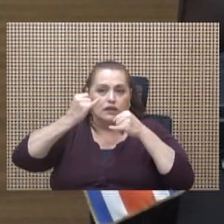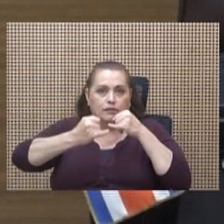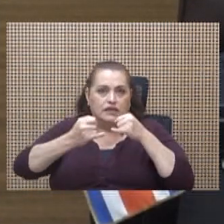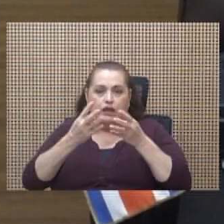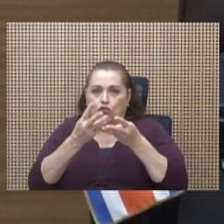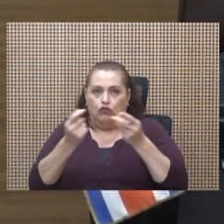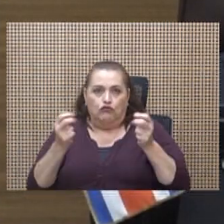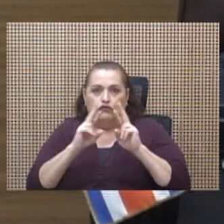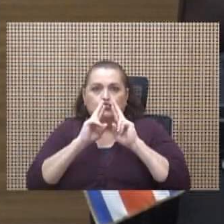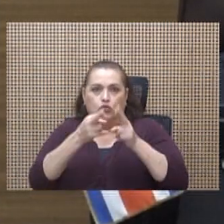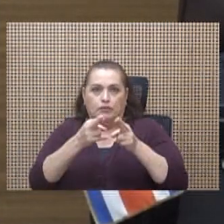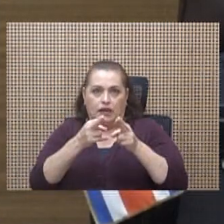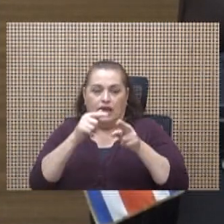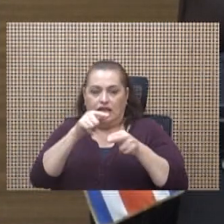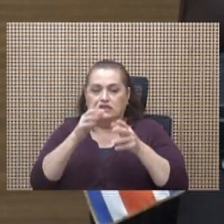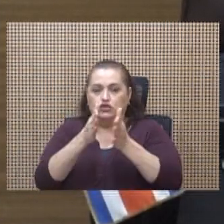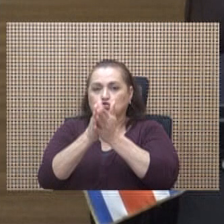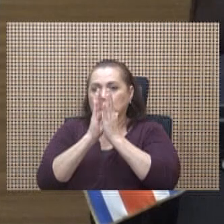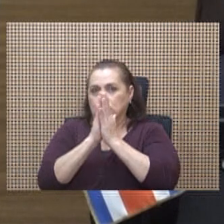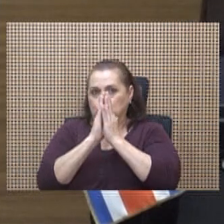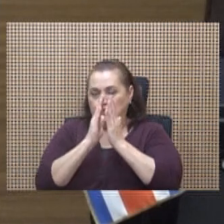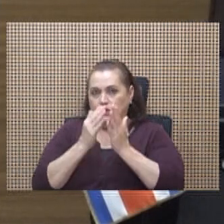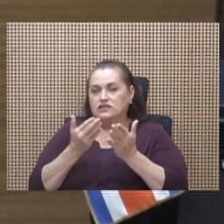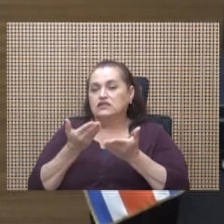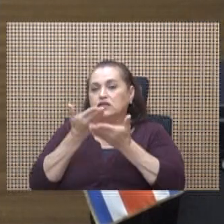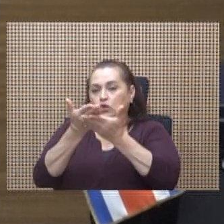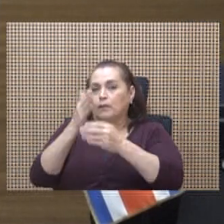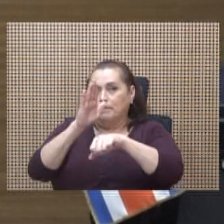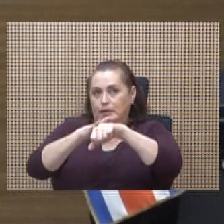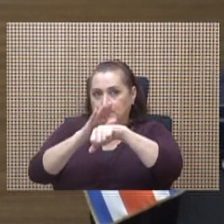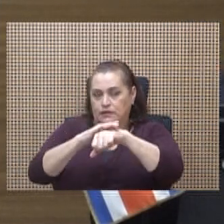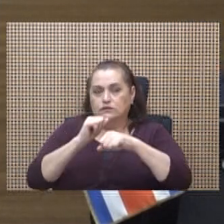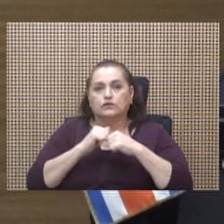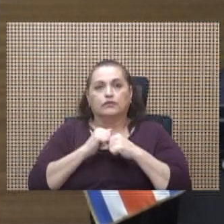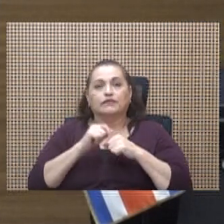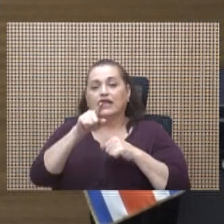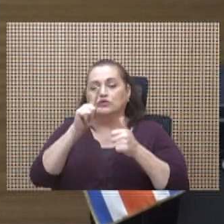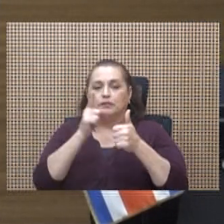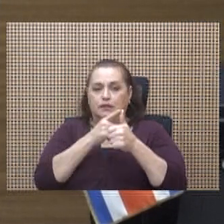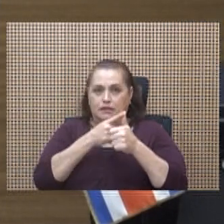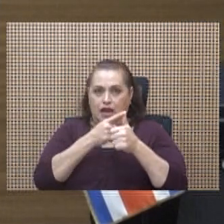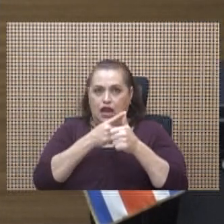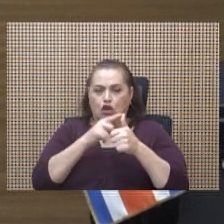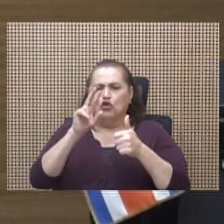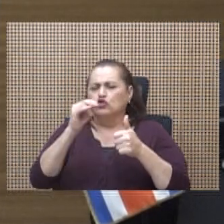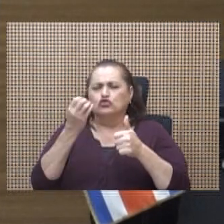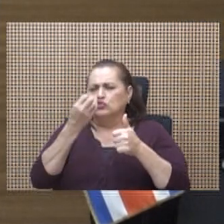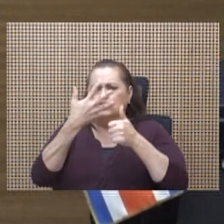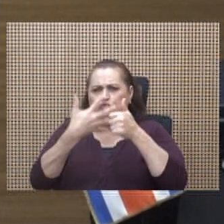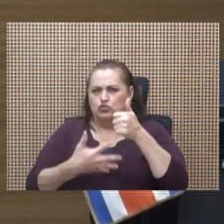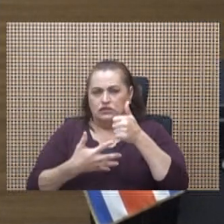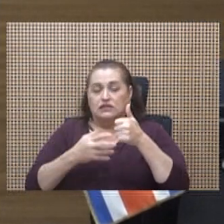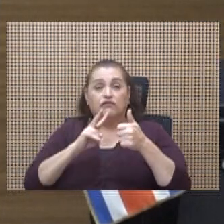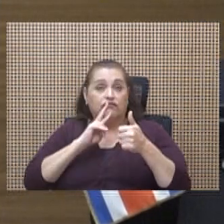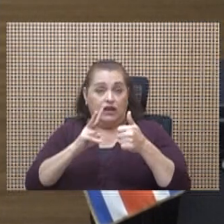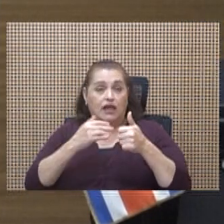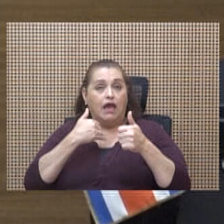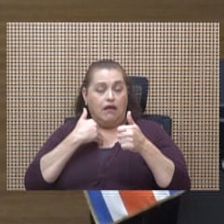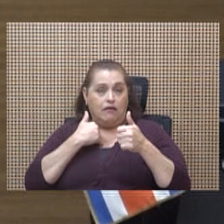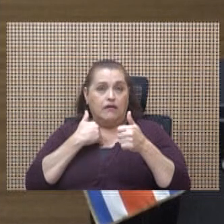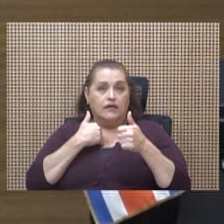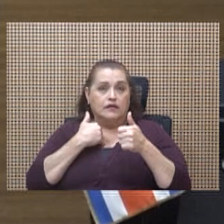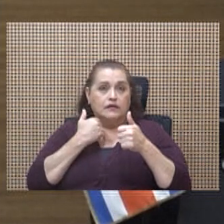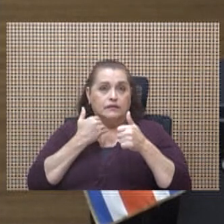resolver estas de concesión eso es lo primero y tampoco son muchas ahí en realidad